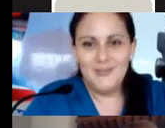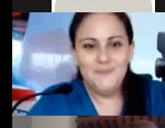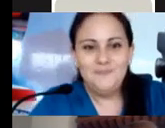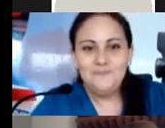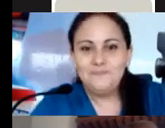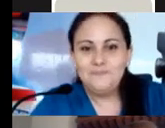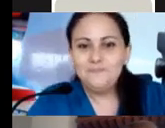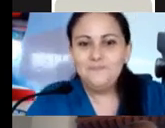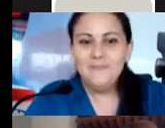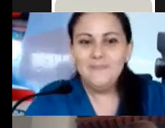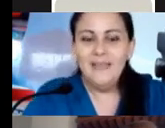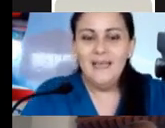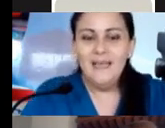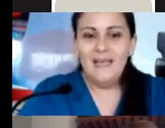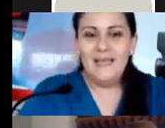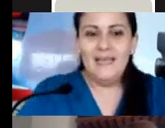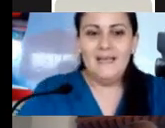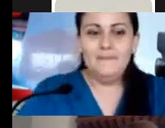hacer eso.